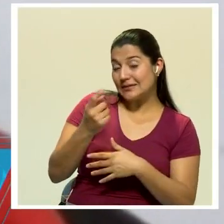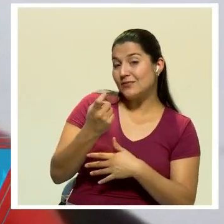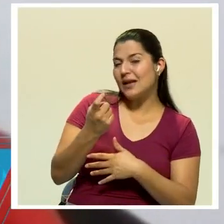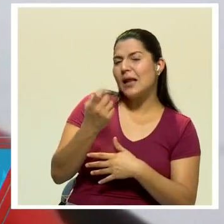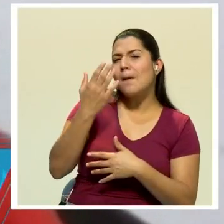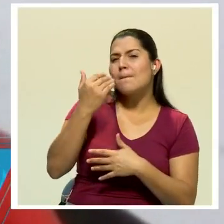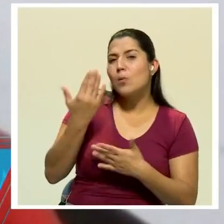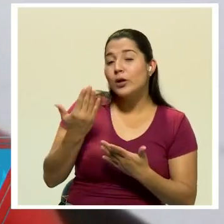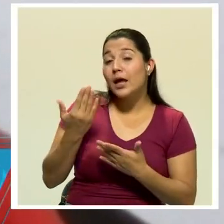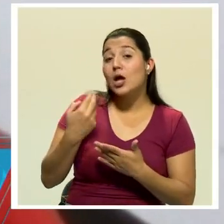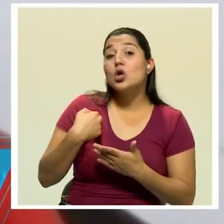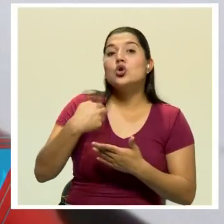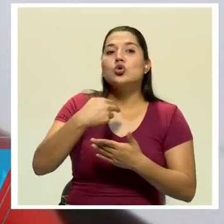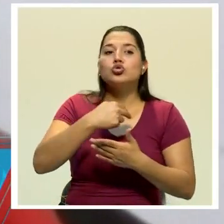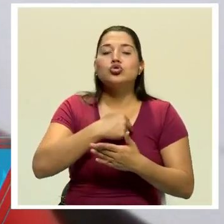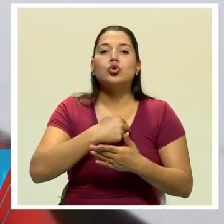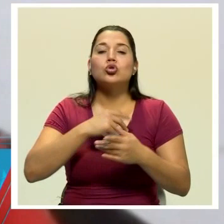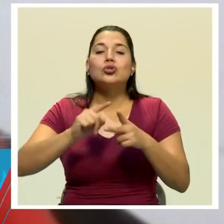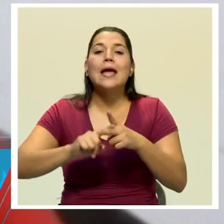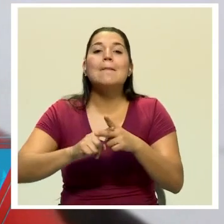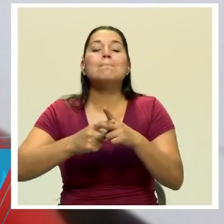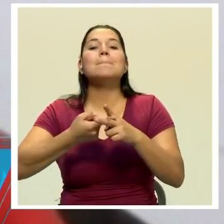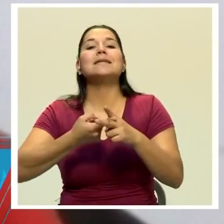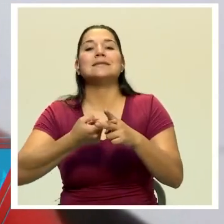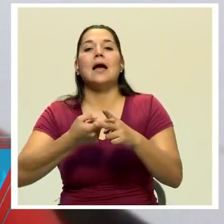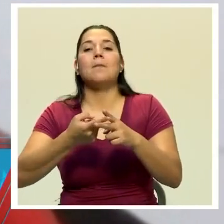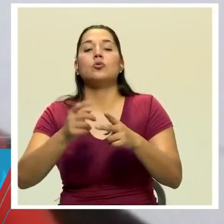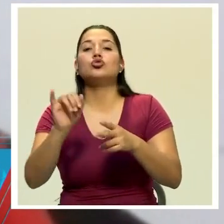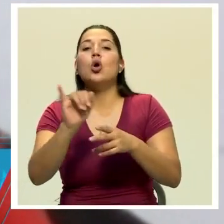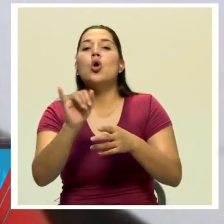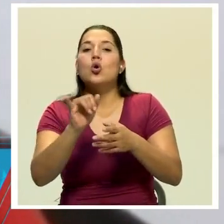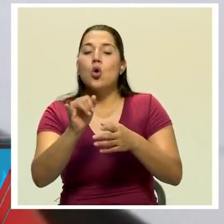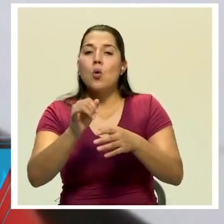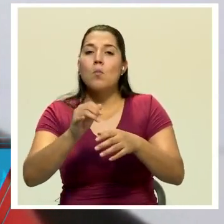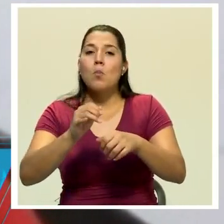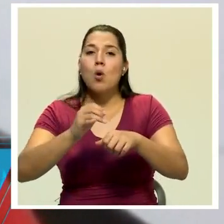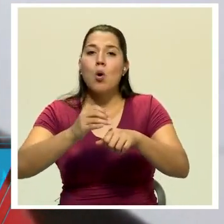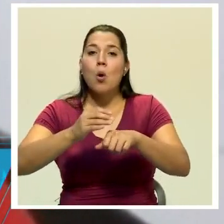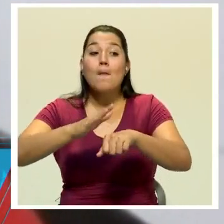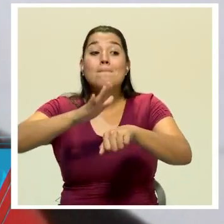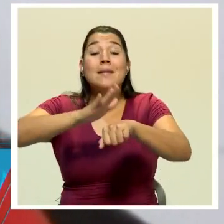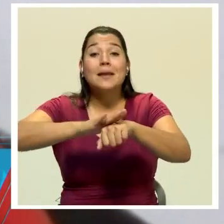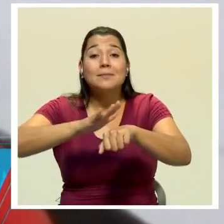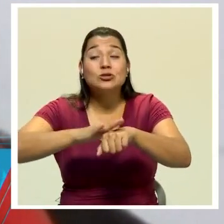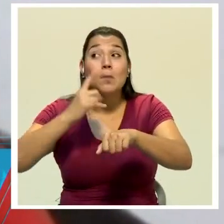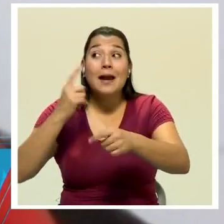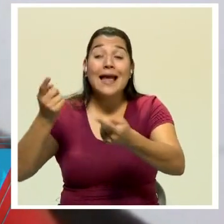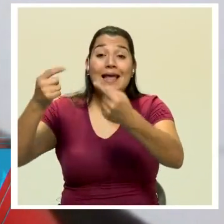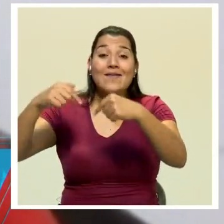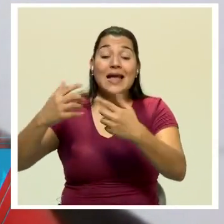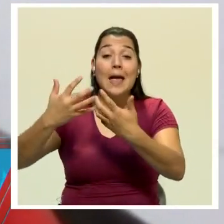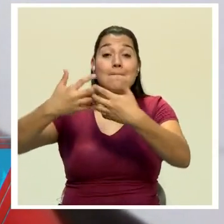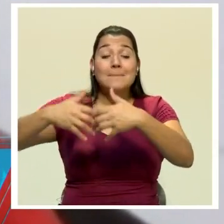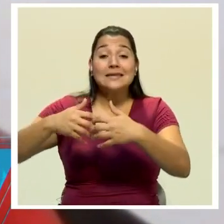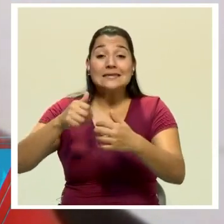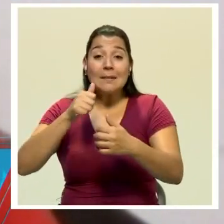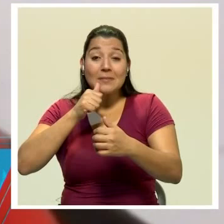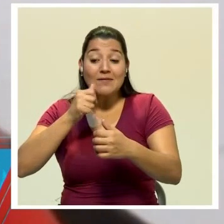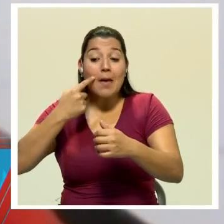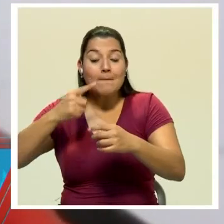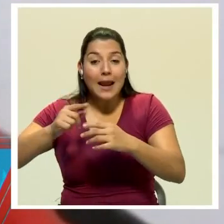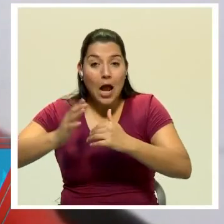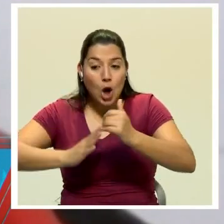una concesión de obra pública donde se licitaría para que un privado venga a construir y operar este